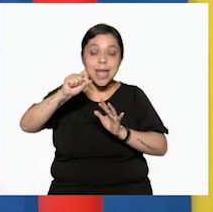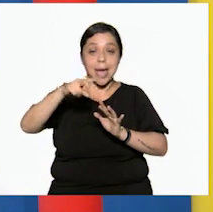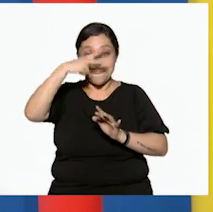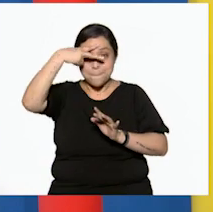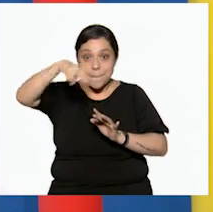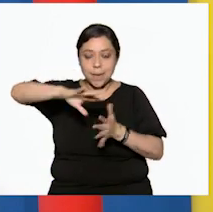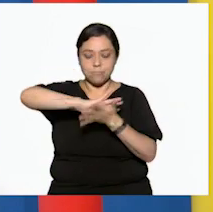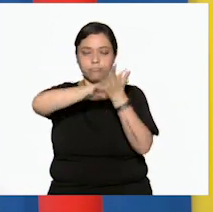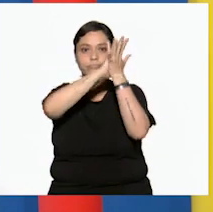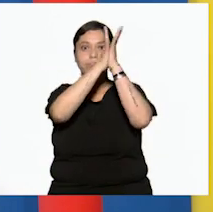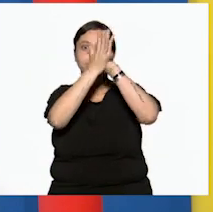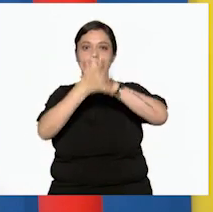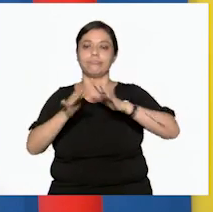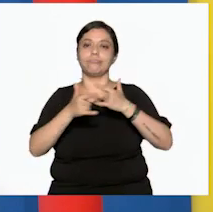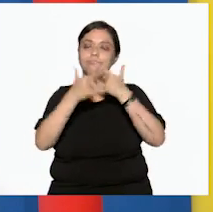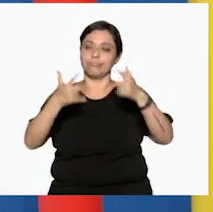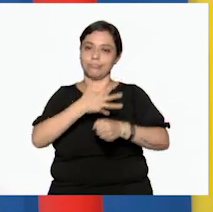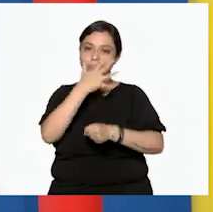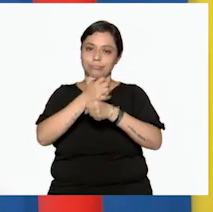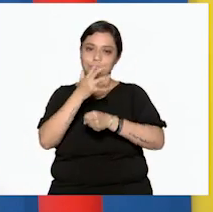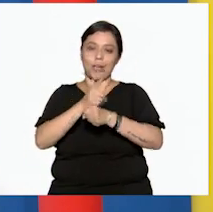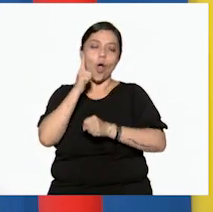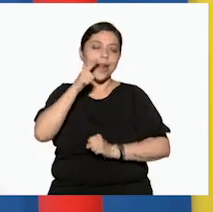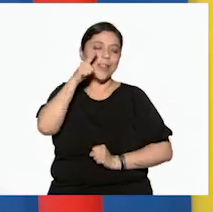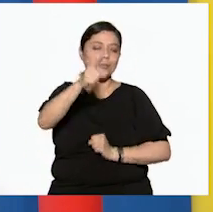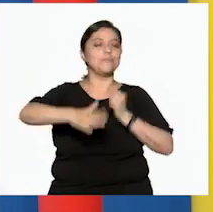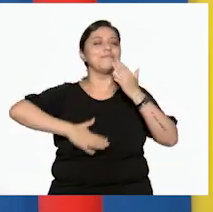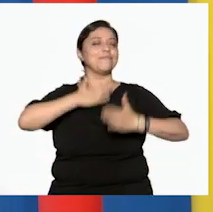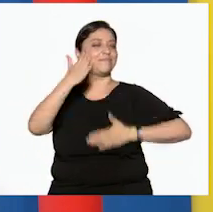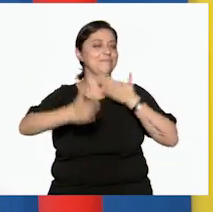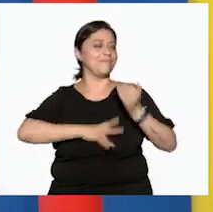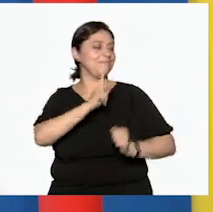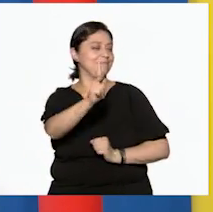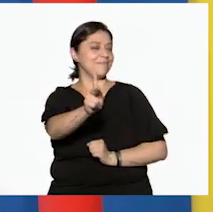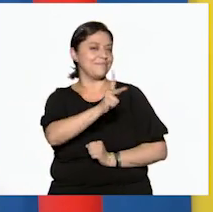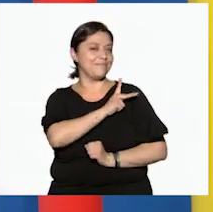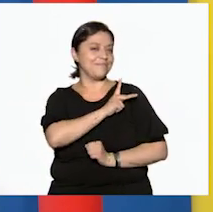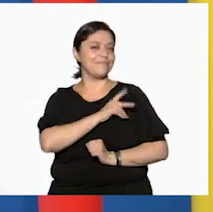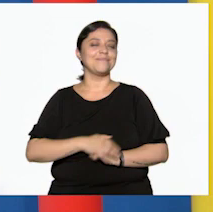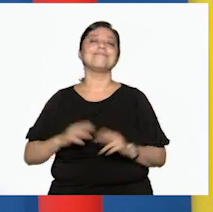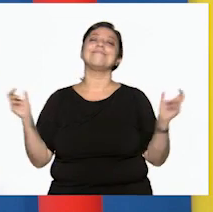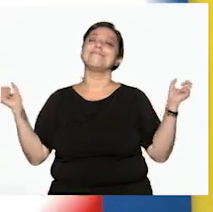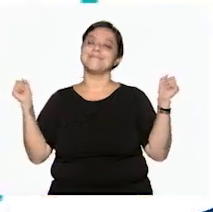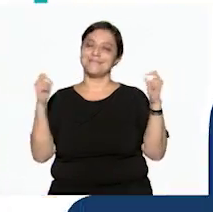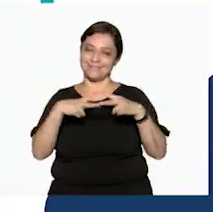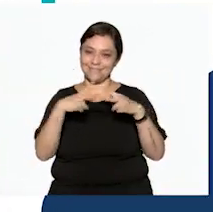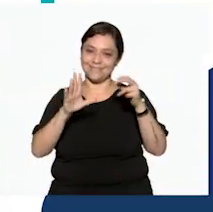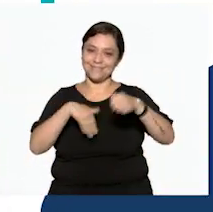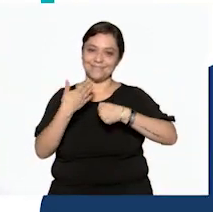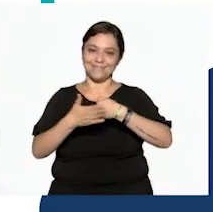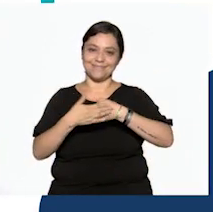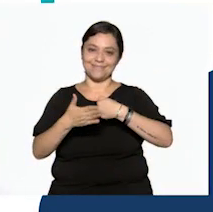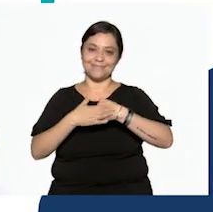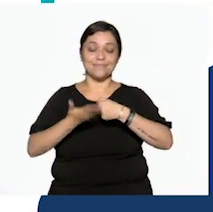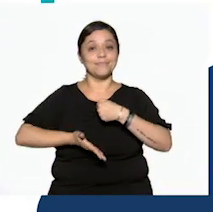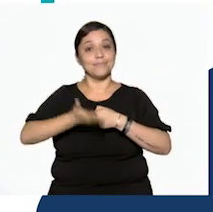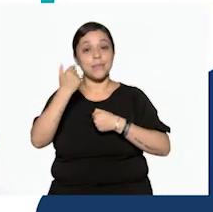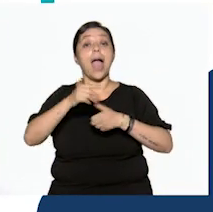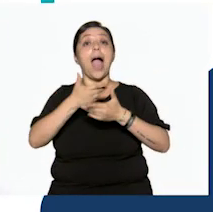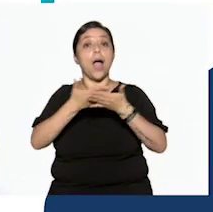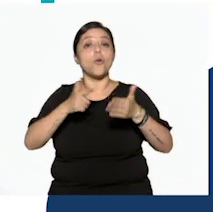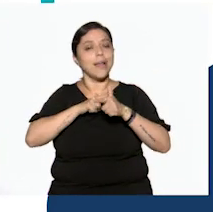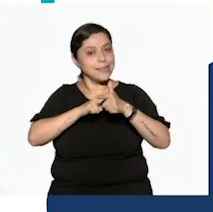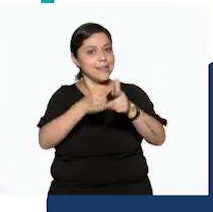de historia de 5º grado, y espero que lo hayan disfrutado tanto como nosotras. Nos vemos en la próxima. Vamos a la siguiente